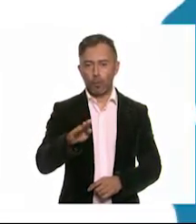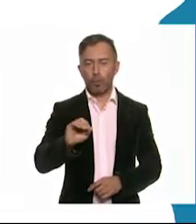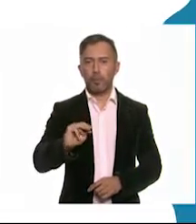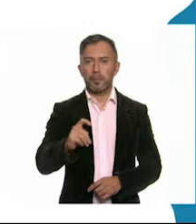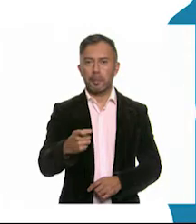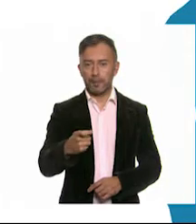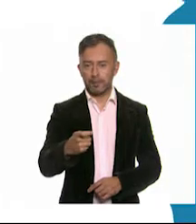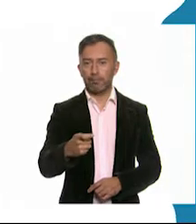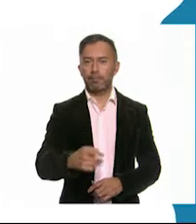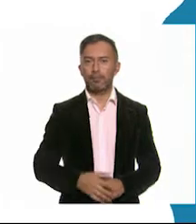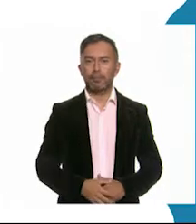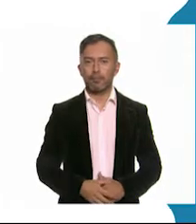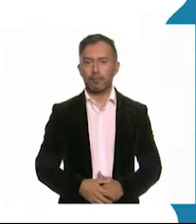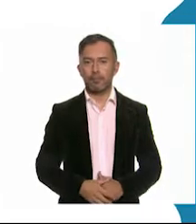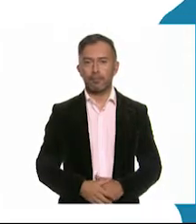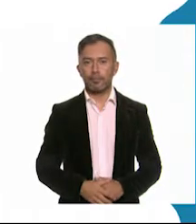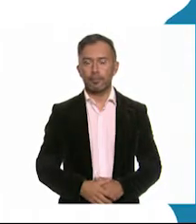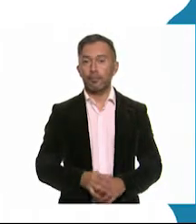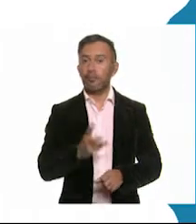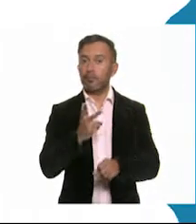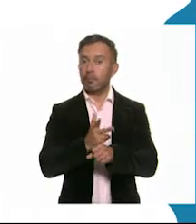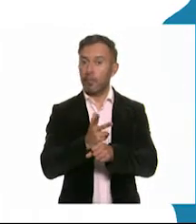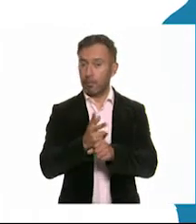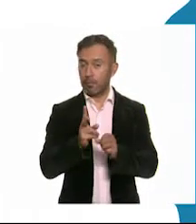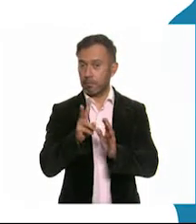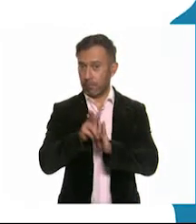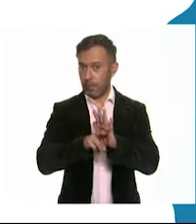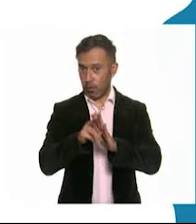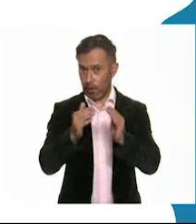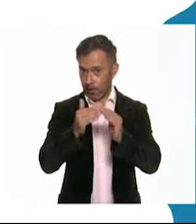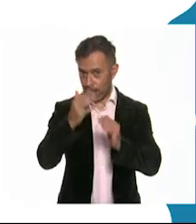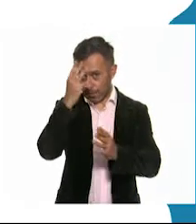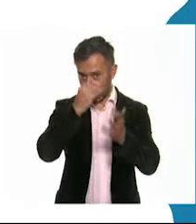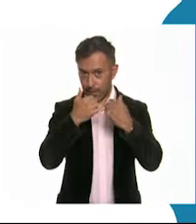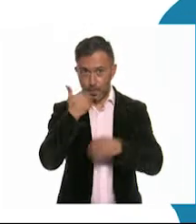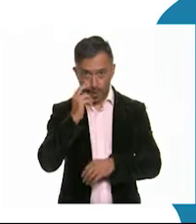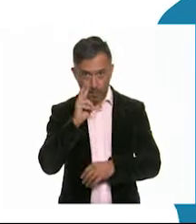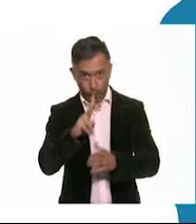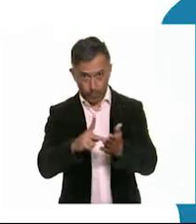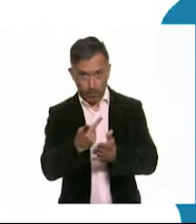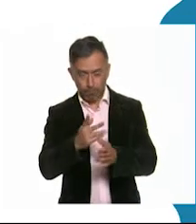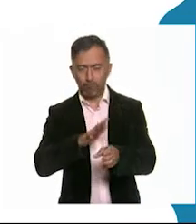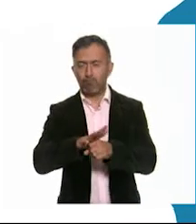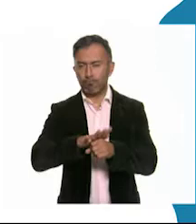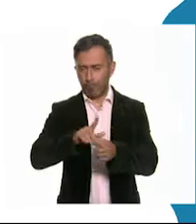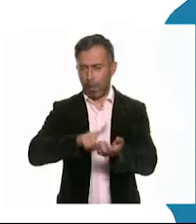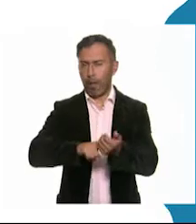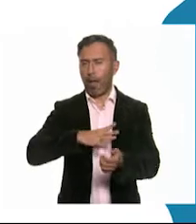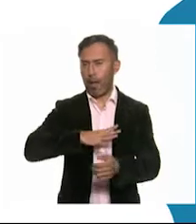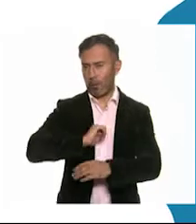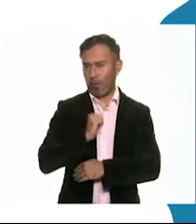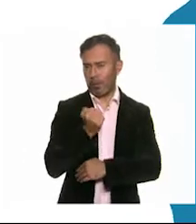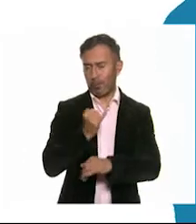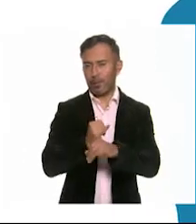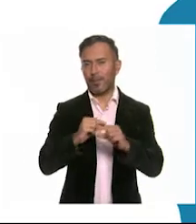conaliteg.sep.gov.mx. Si quieres volver a ver los programas de Aprende en Casa, los puedes encontrar en la siguiente liga: